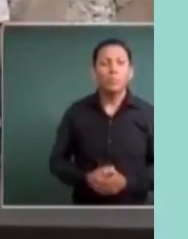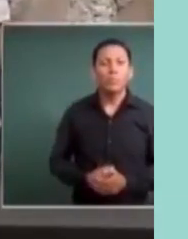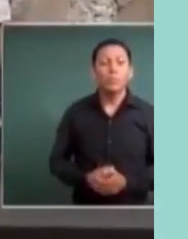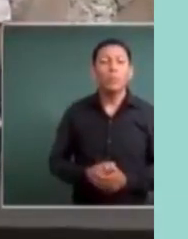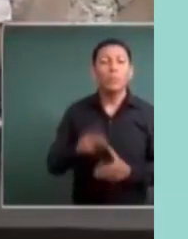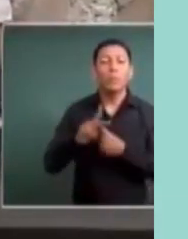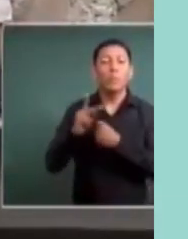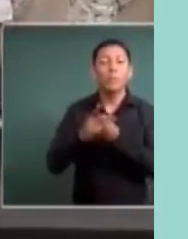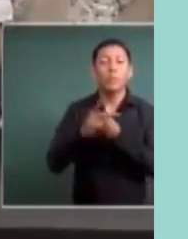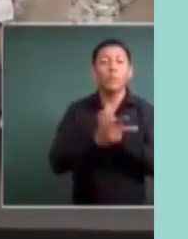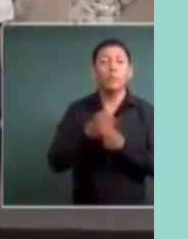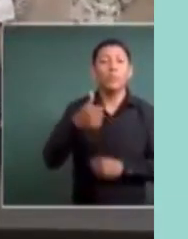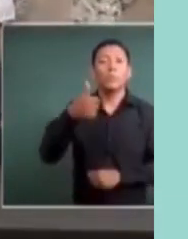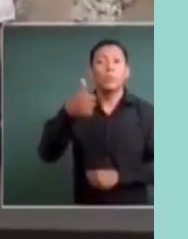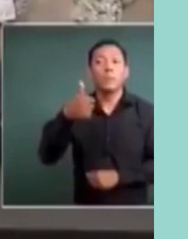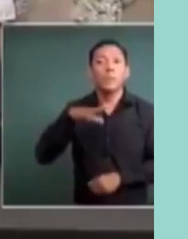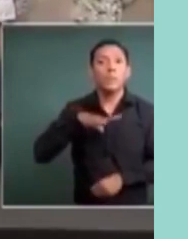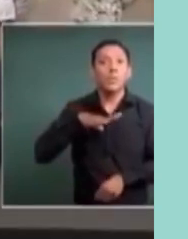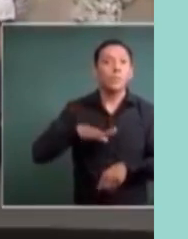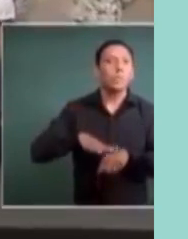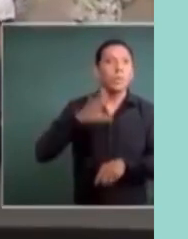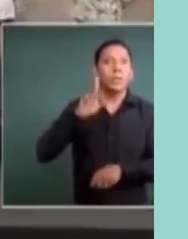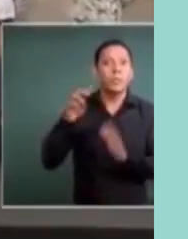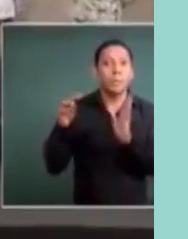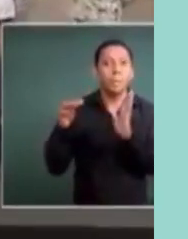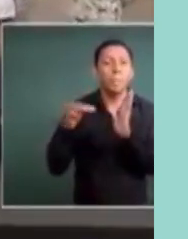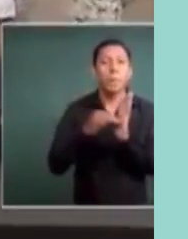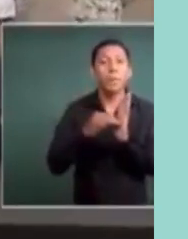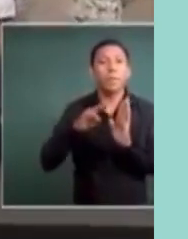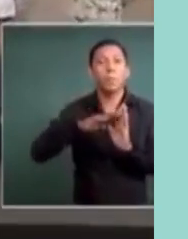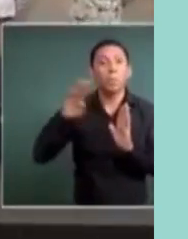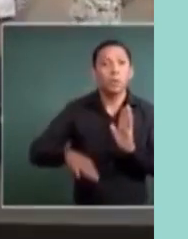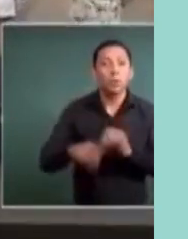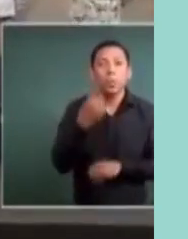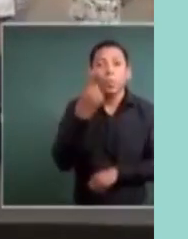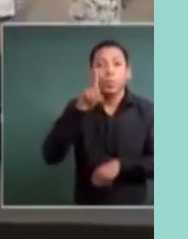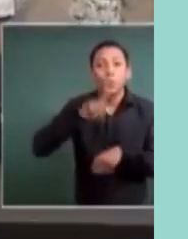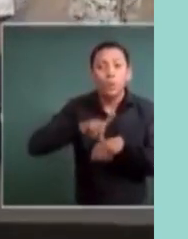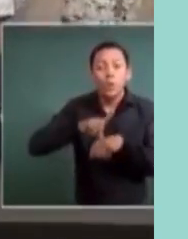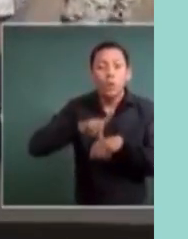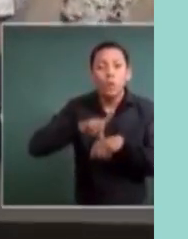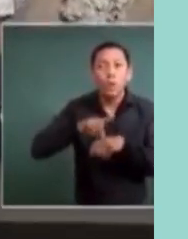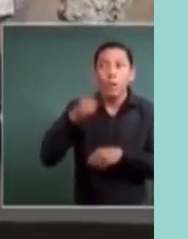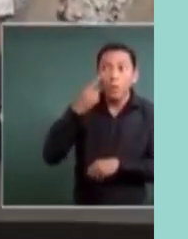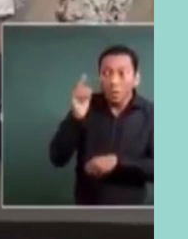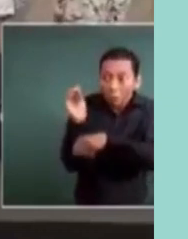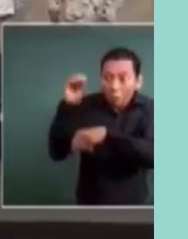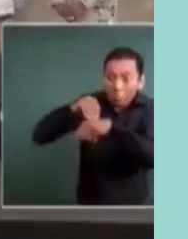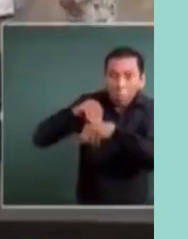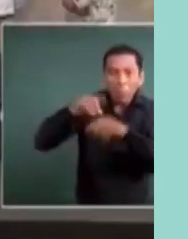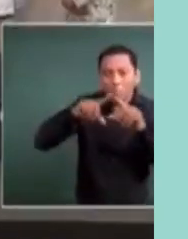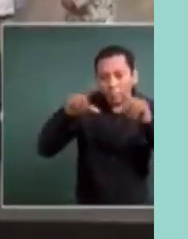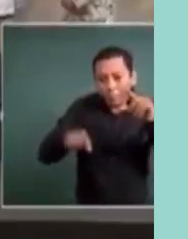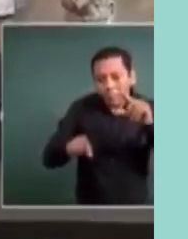Solo seis países han reportado más de 1,000 muertos en un día. Ahí está México. Y